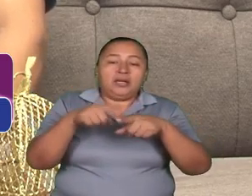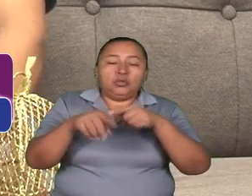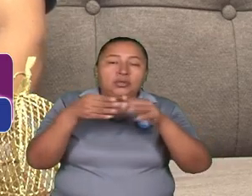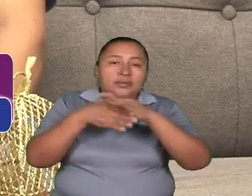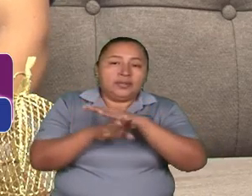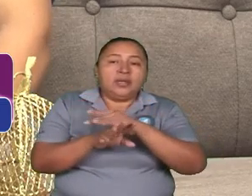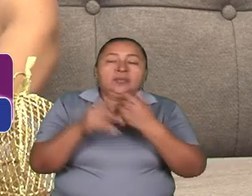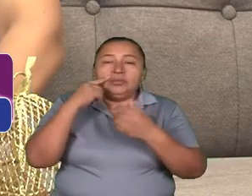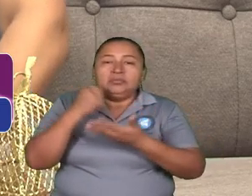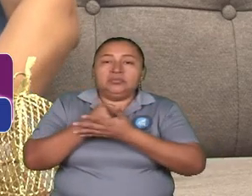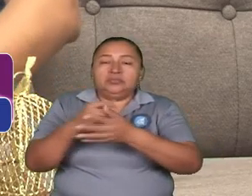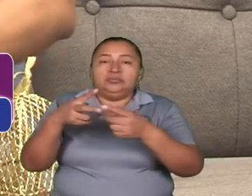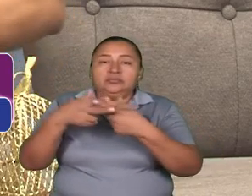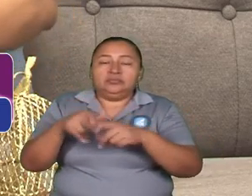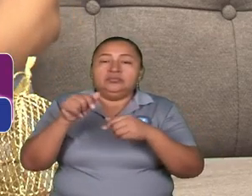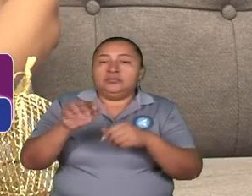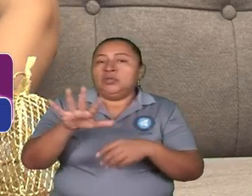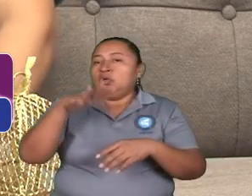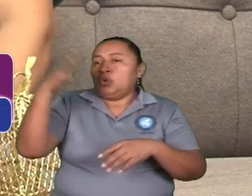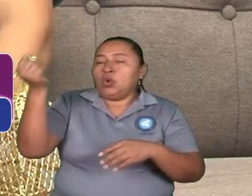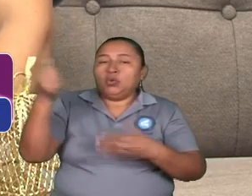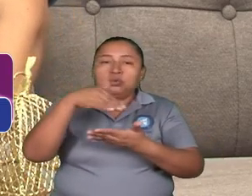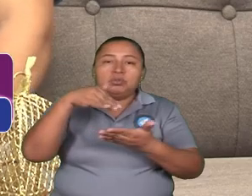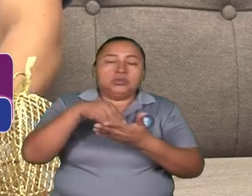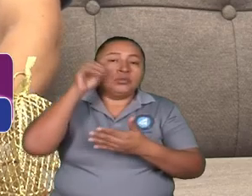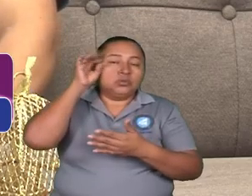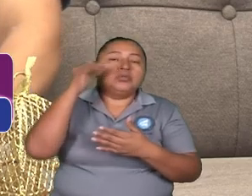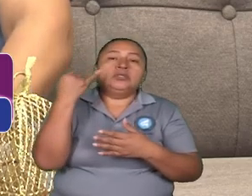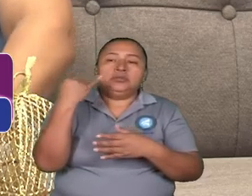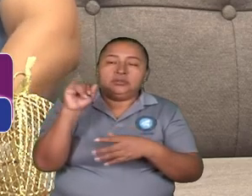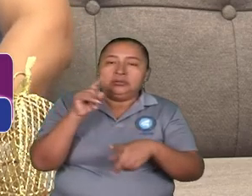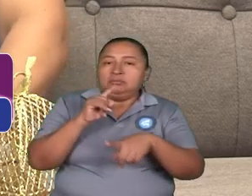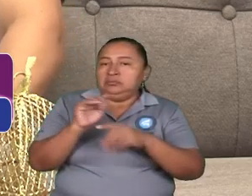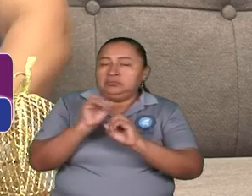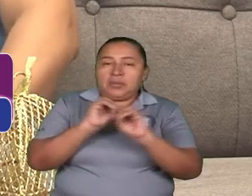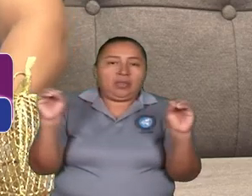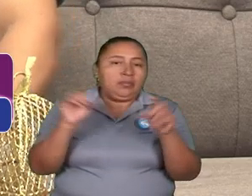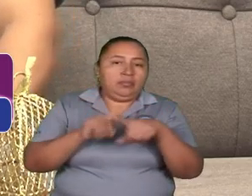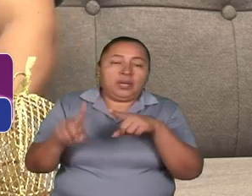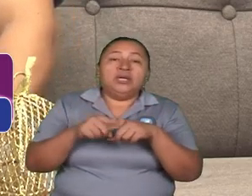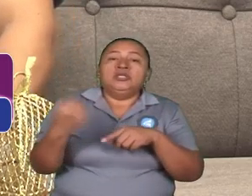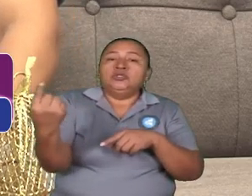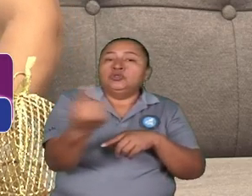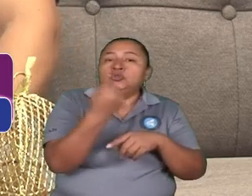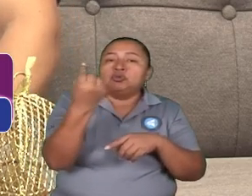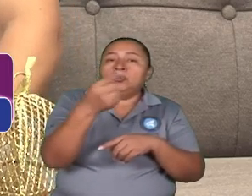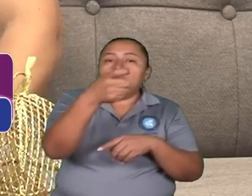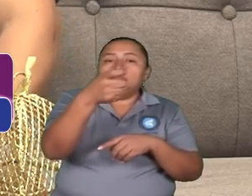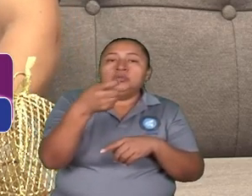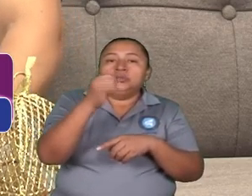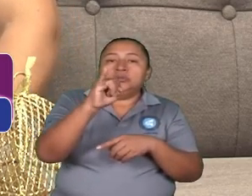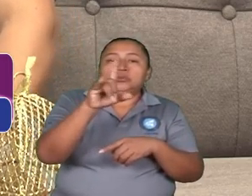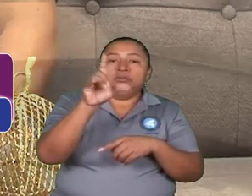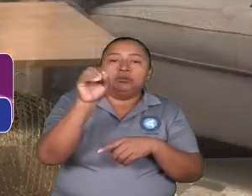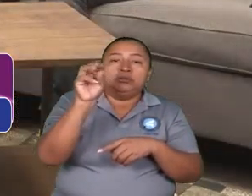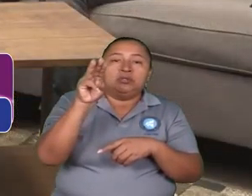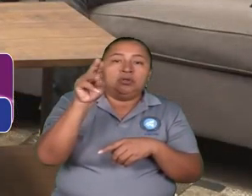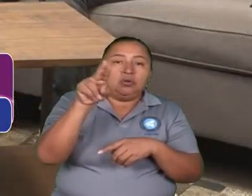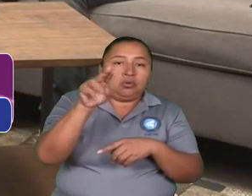para que las familias nicaragüenses visiten los centros turísticos con ese ambiente navideño, con arbolitos, con altares